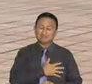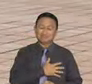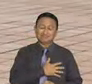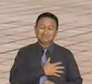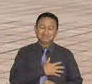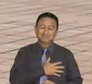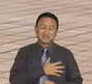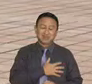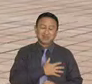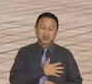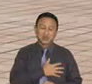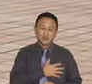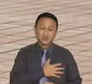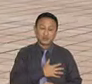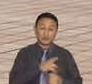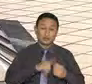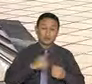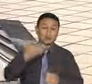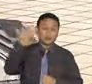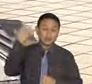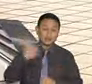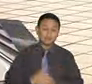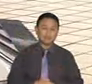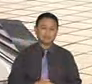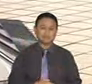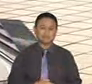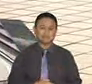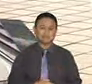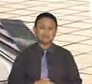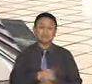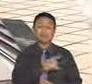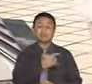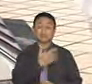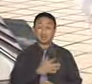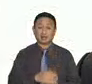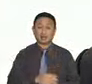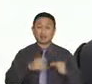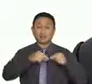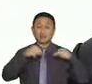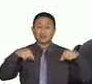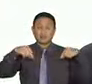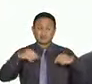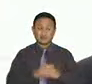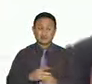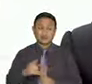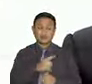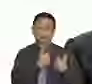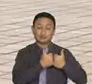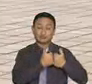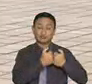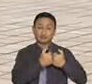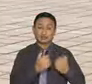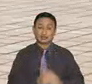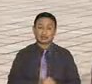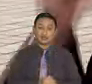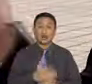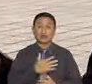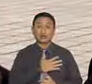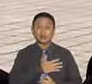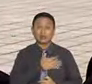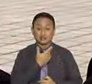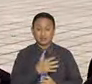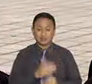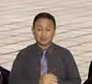de antaño Y es que gracias a los piropos encontró el amor de su vida cuando me